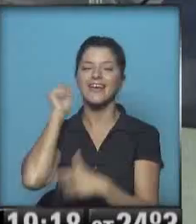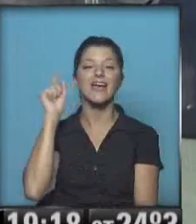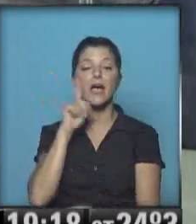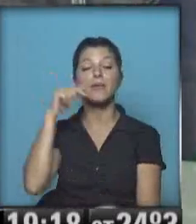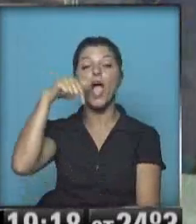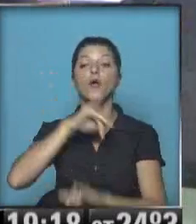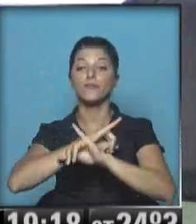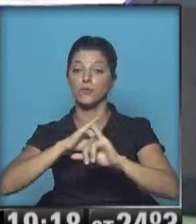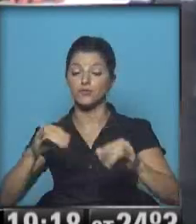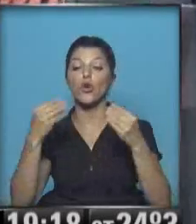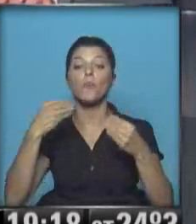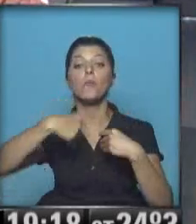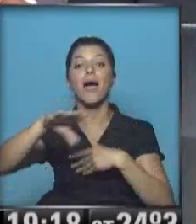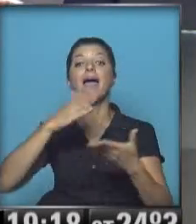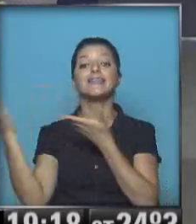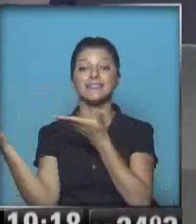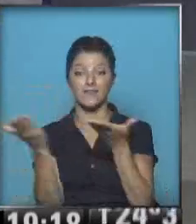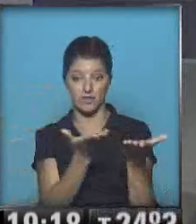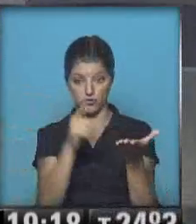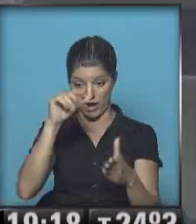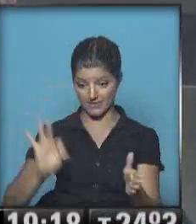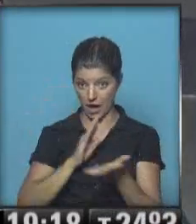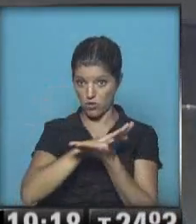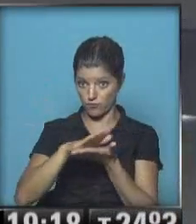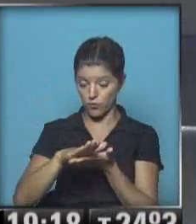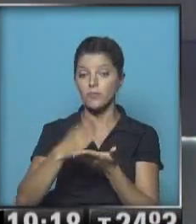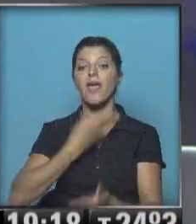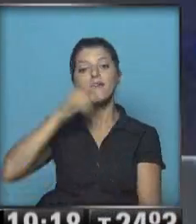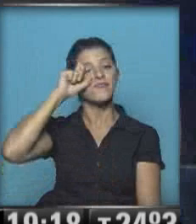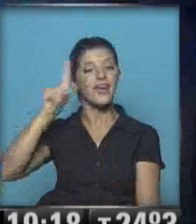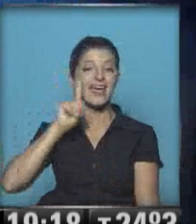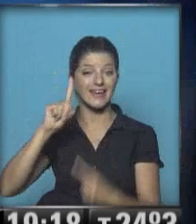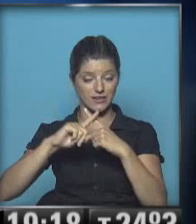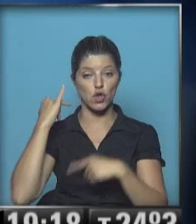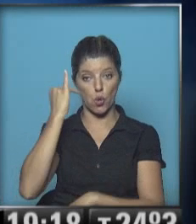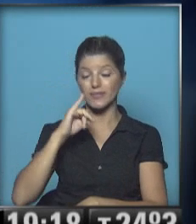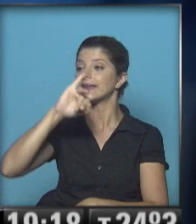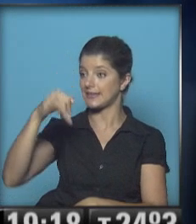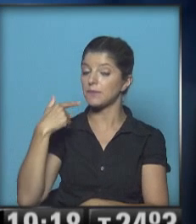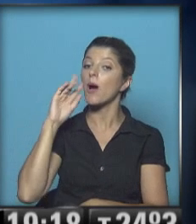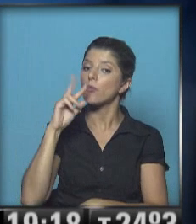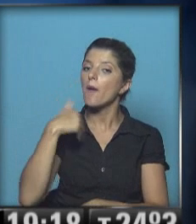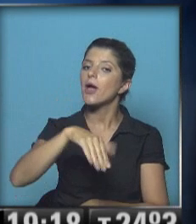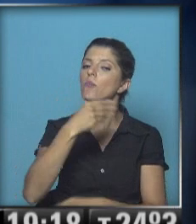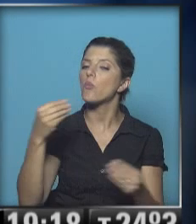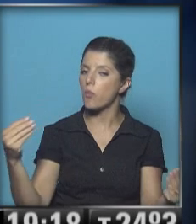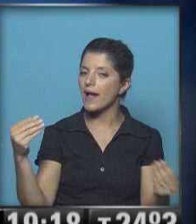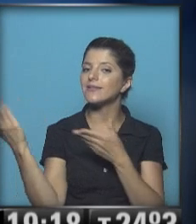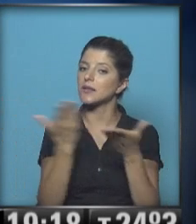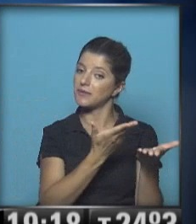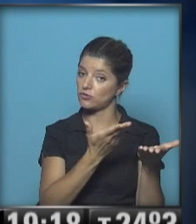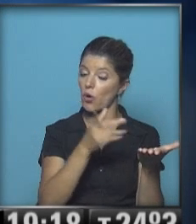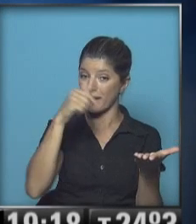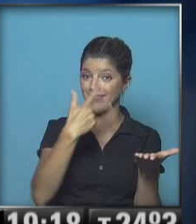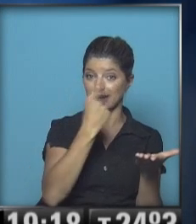Ahora la información de cómo estarán los servicios este fin de año, la información la tiene Félix Taylor. Exactamente, Pablo, vamos a ver cómo se va a presentar el servicio para este